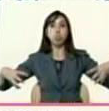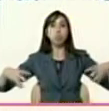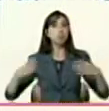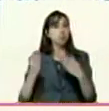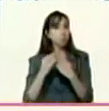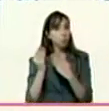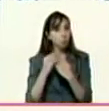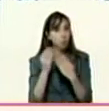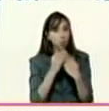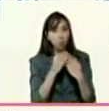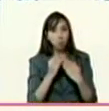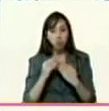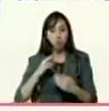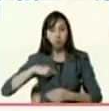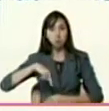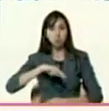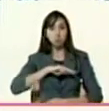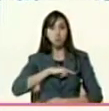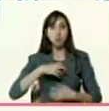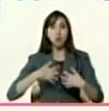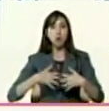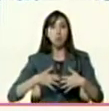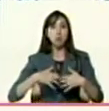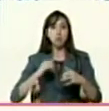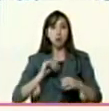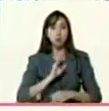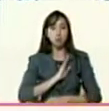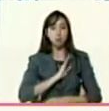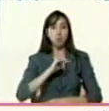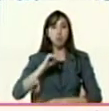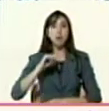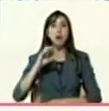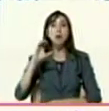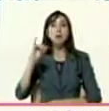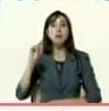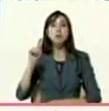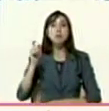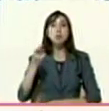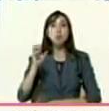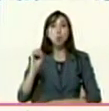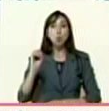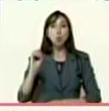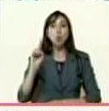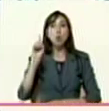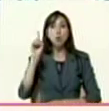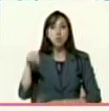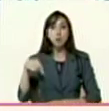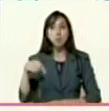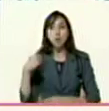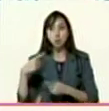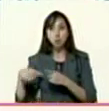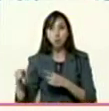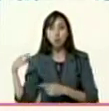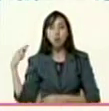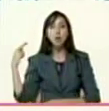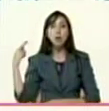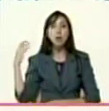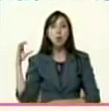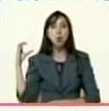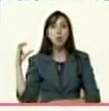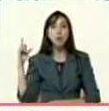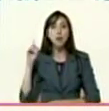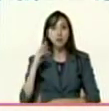de nuestras empresas en el extranjero, especialmente Cisco y la empresa que se encuentra en Colombia de petroquímica.